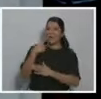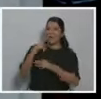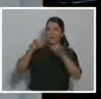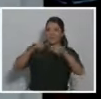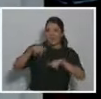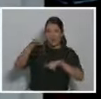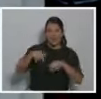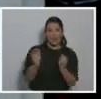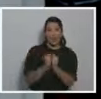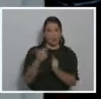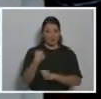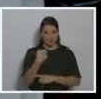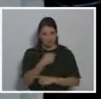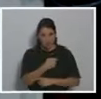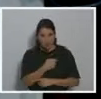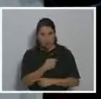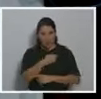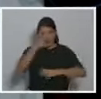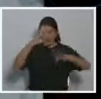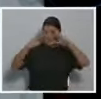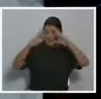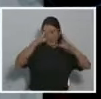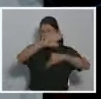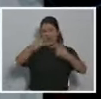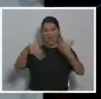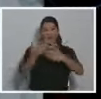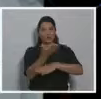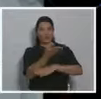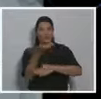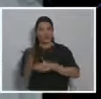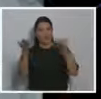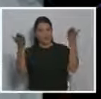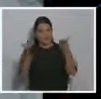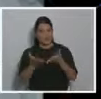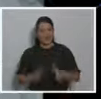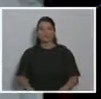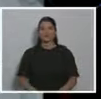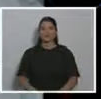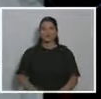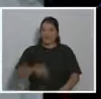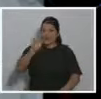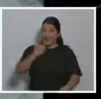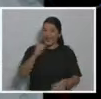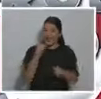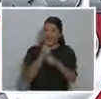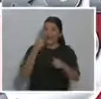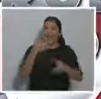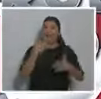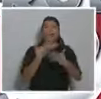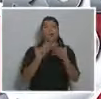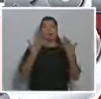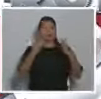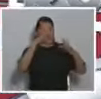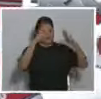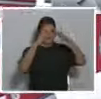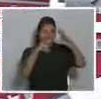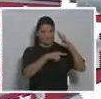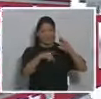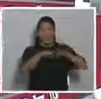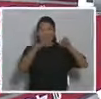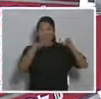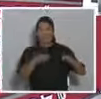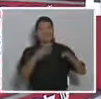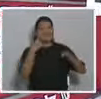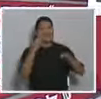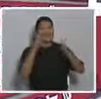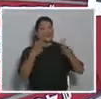con nosotros. A todos ellos, bienvenidas y bienvenidos. Así es, y bueno, ya saludando a esa mesa de fiscalización,